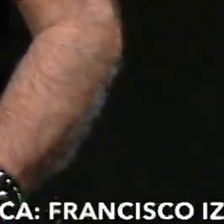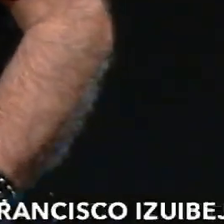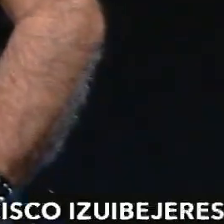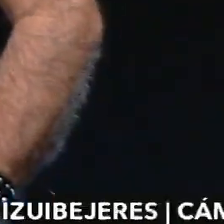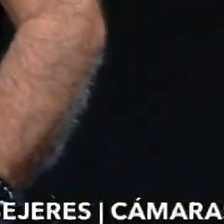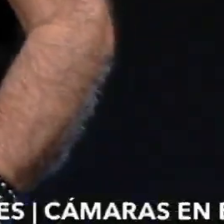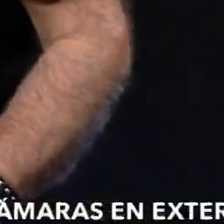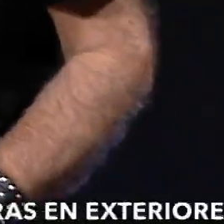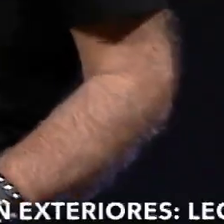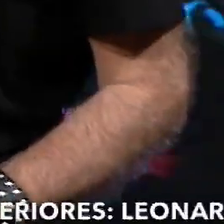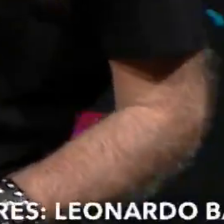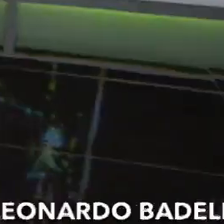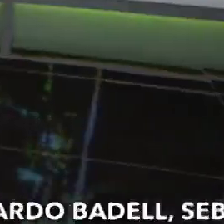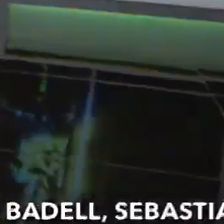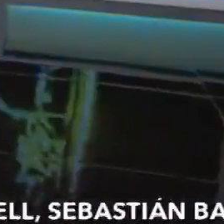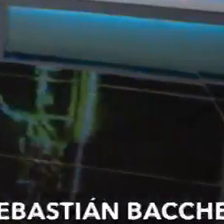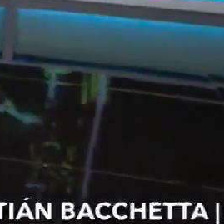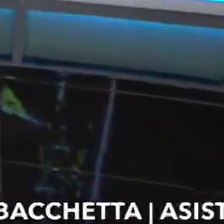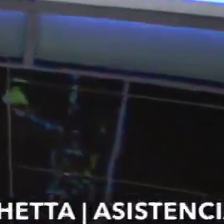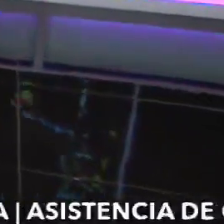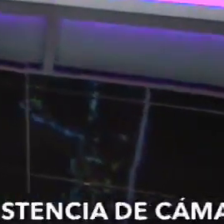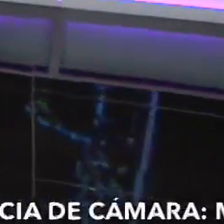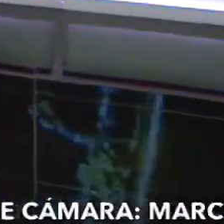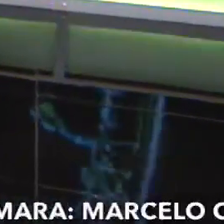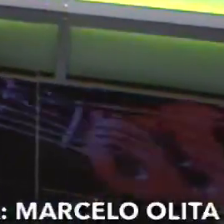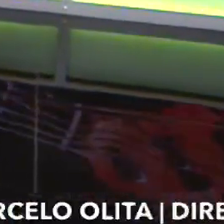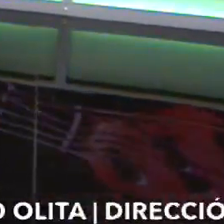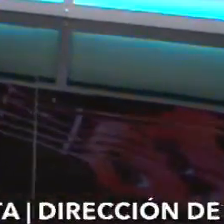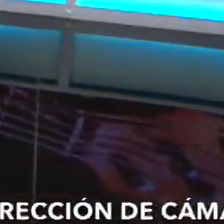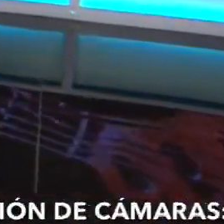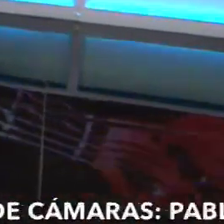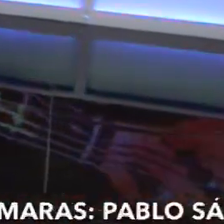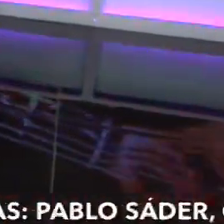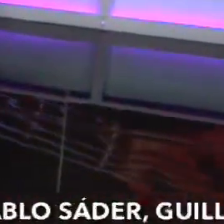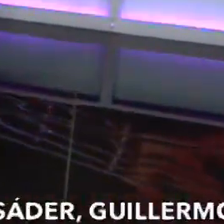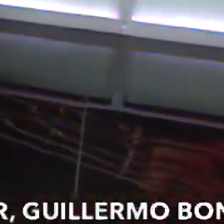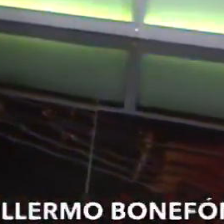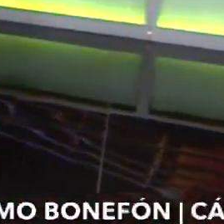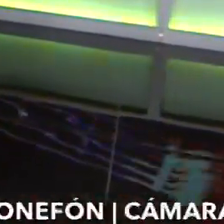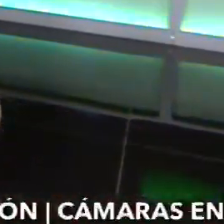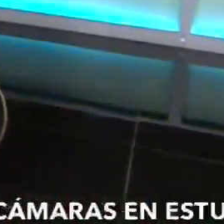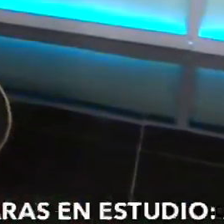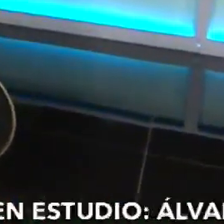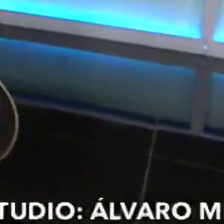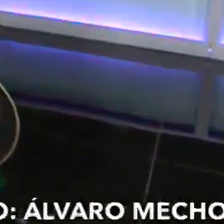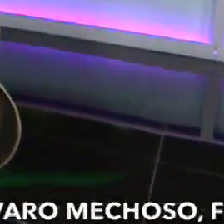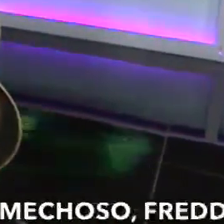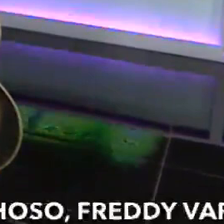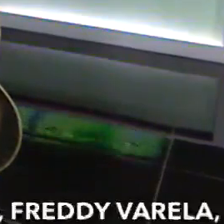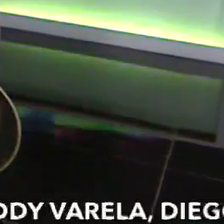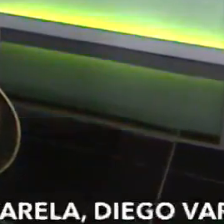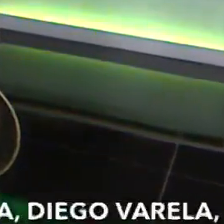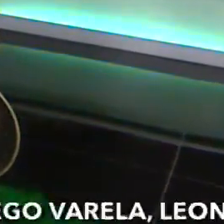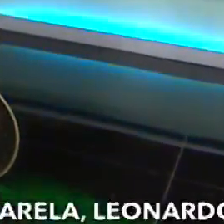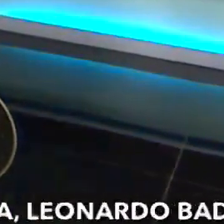trabajador, y un nariz de fierro, perro adicto